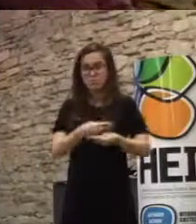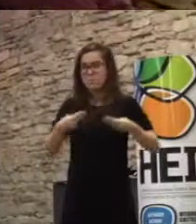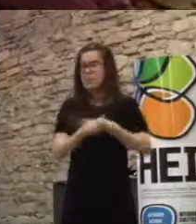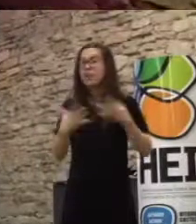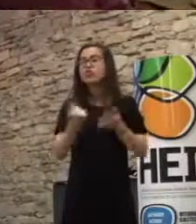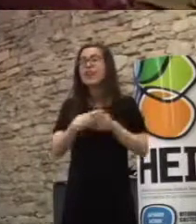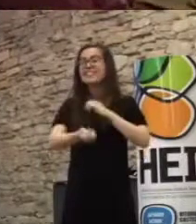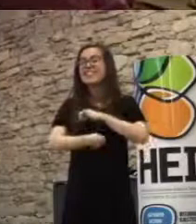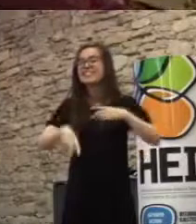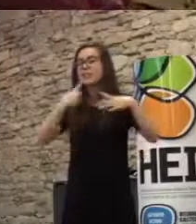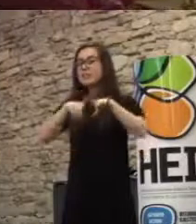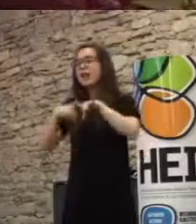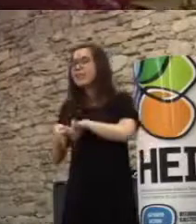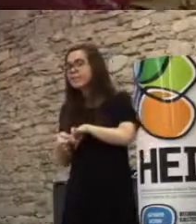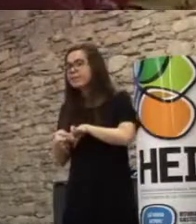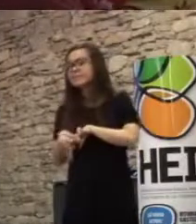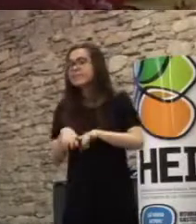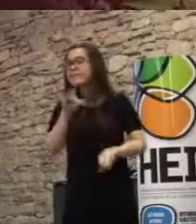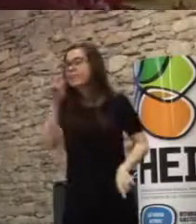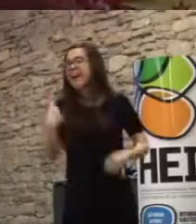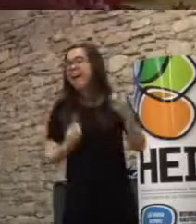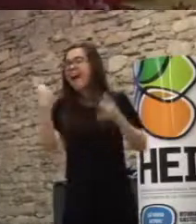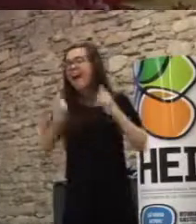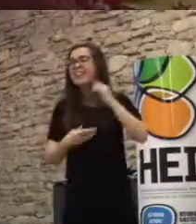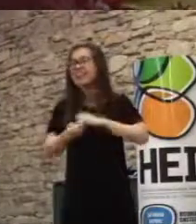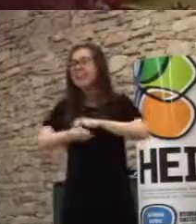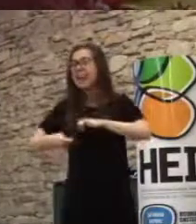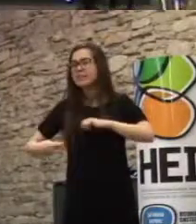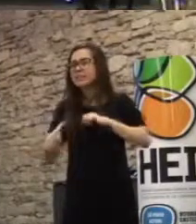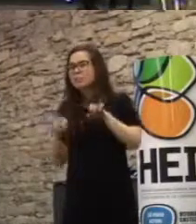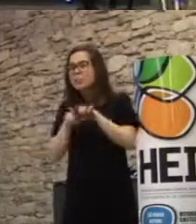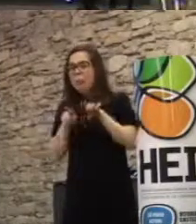distintas alguien tiene cartas iguales